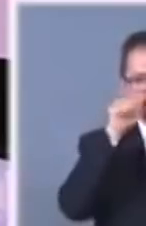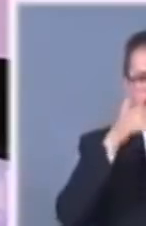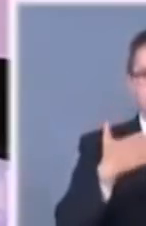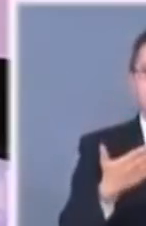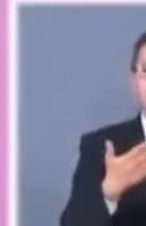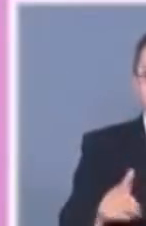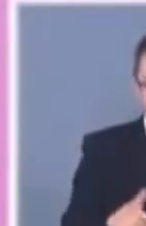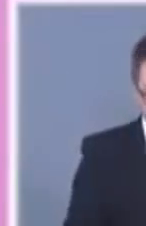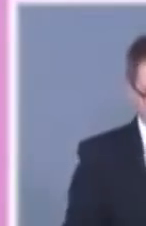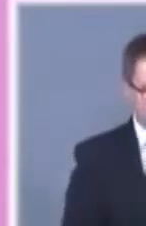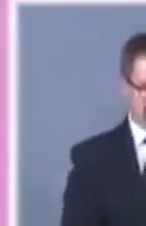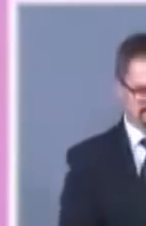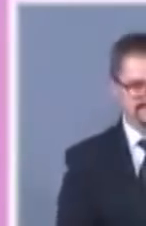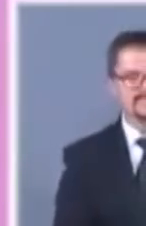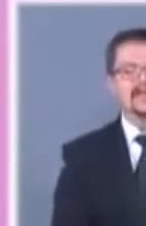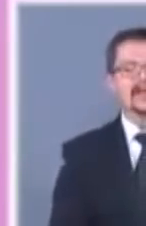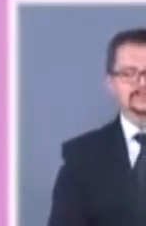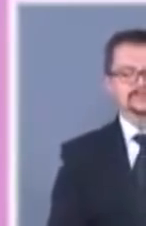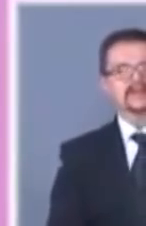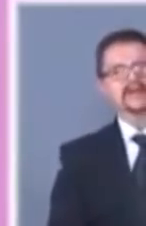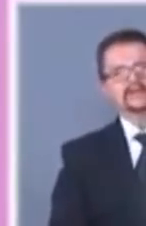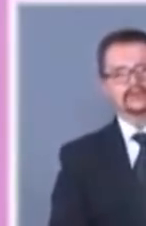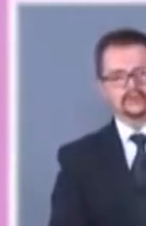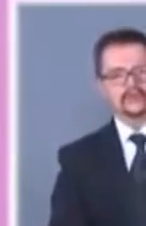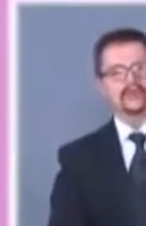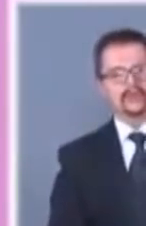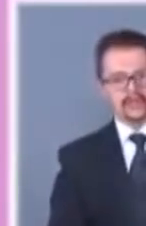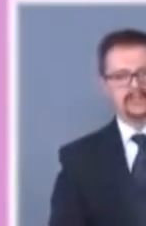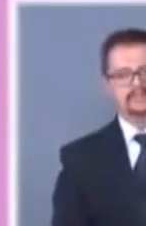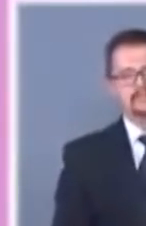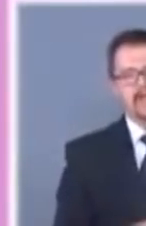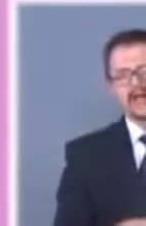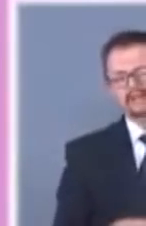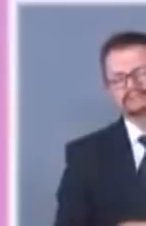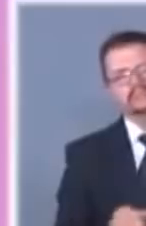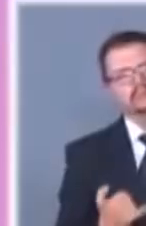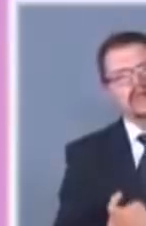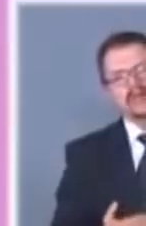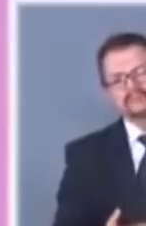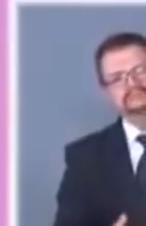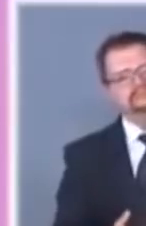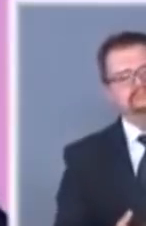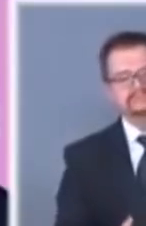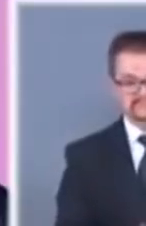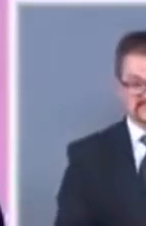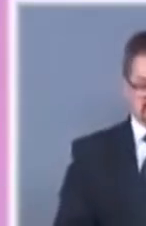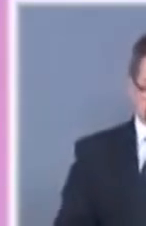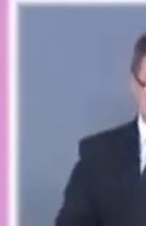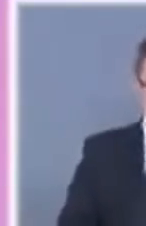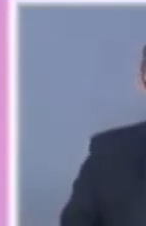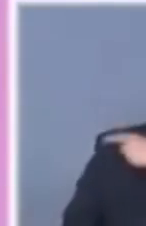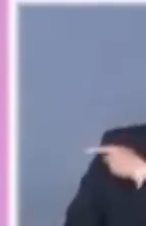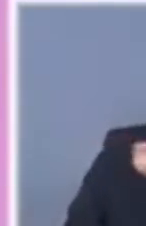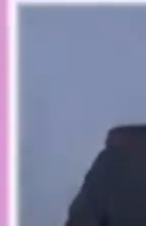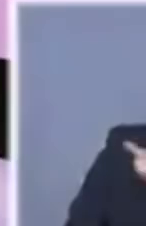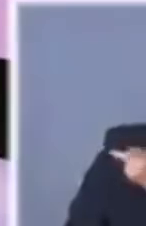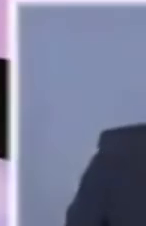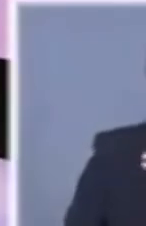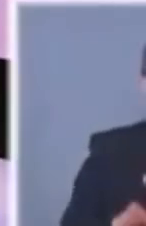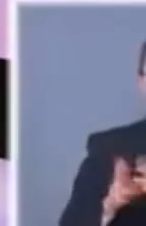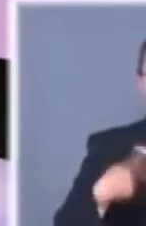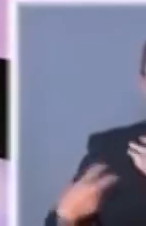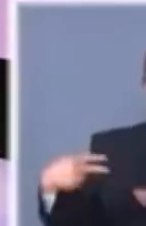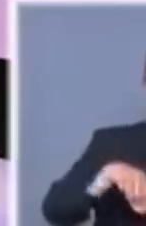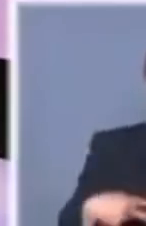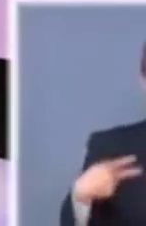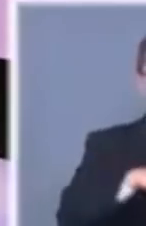Puebla, pero pues aquí están sus cómplices y me parece que también eso habría que tomarlo